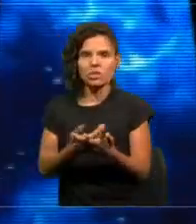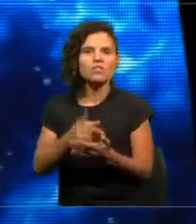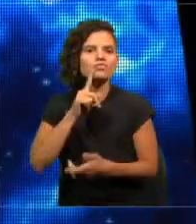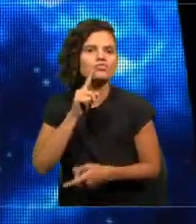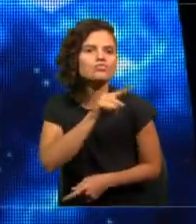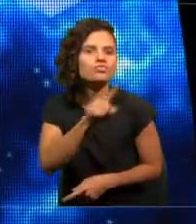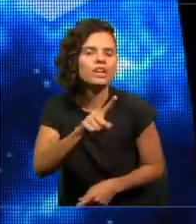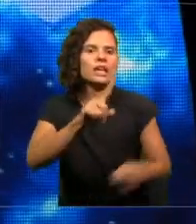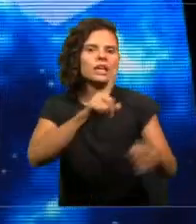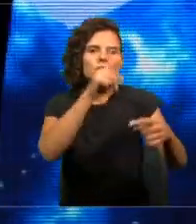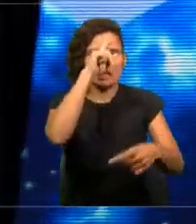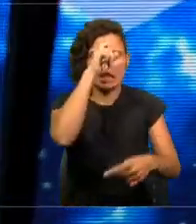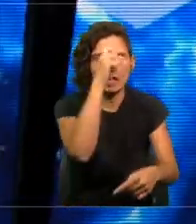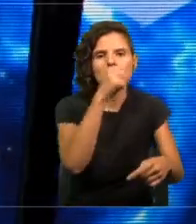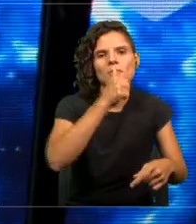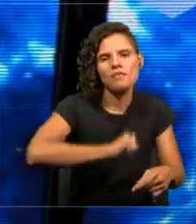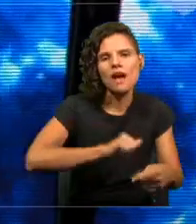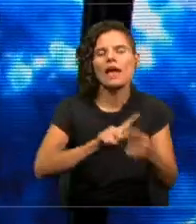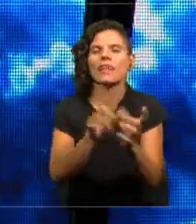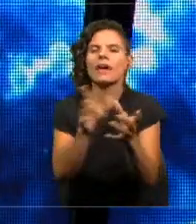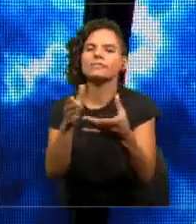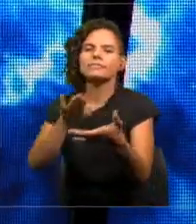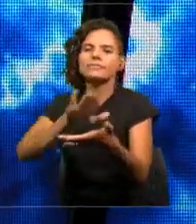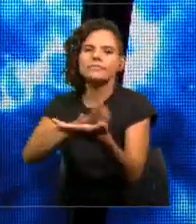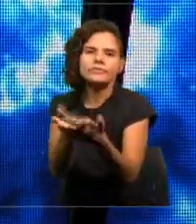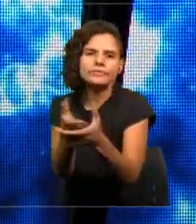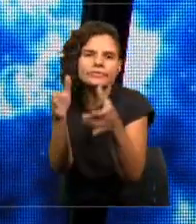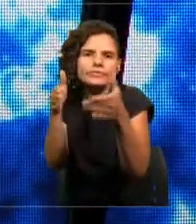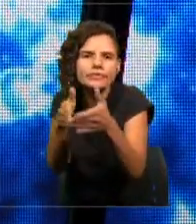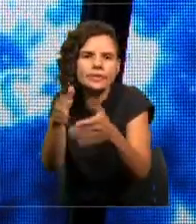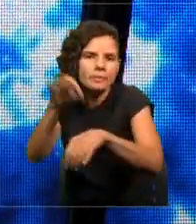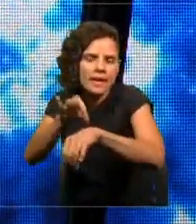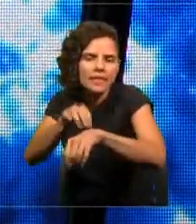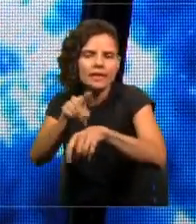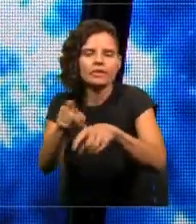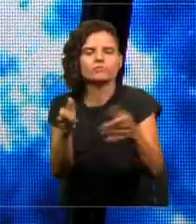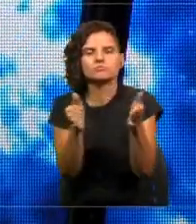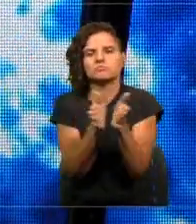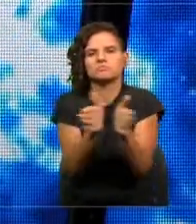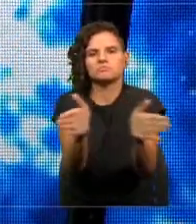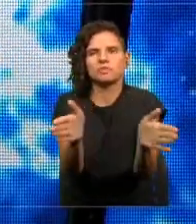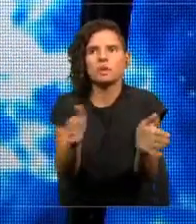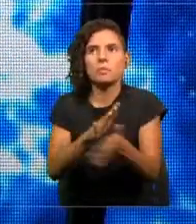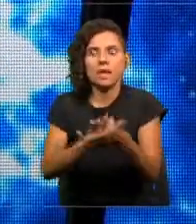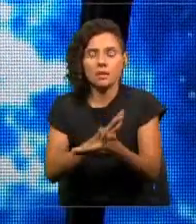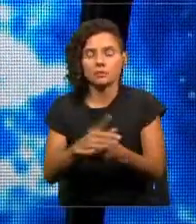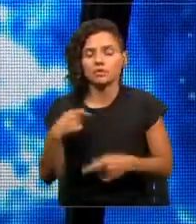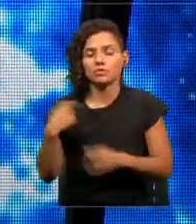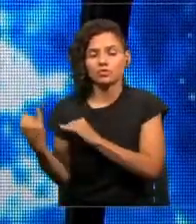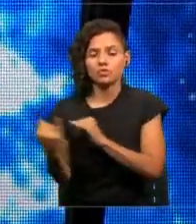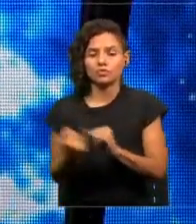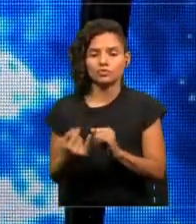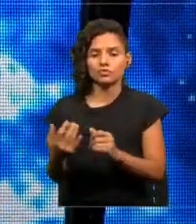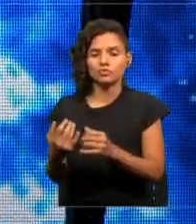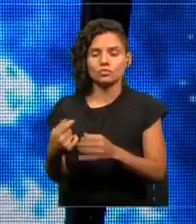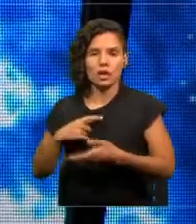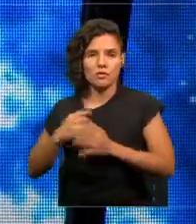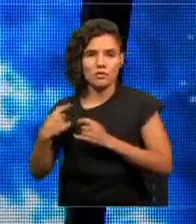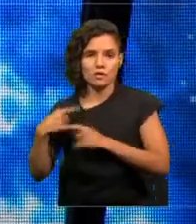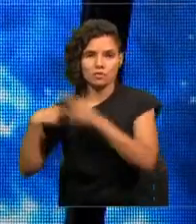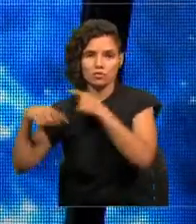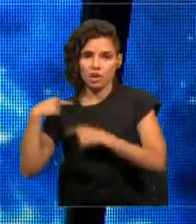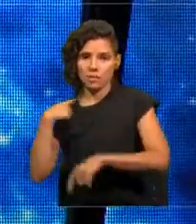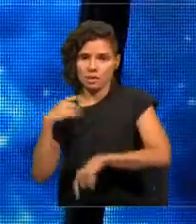centros médicos qué ocurre con esta información puede